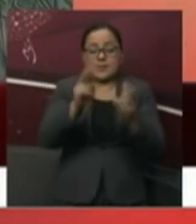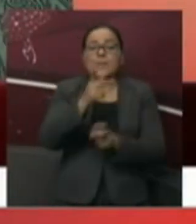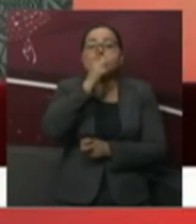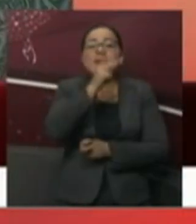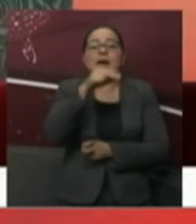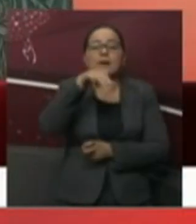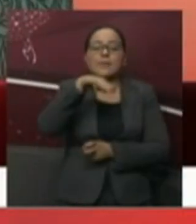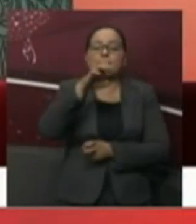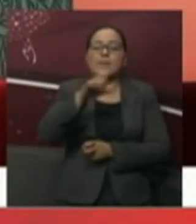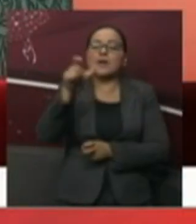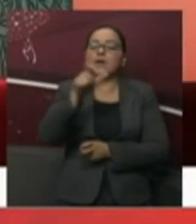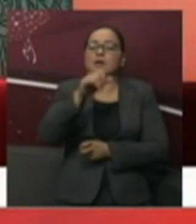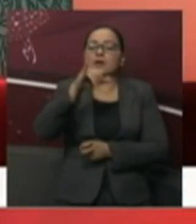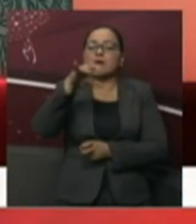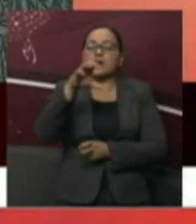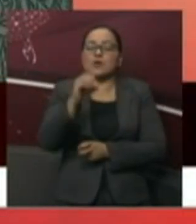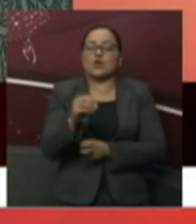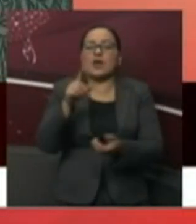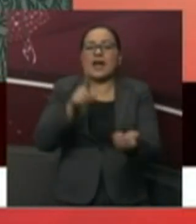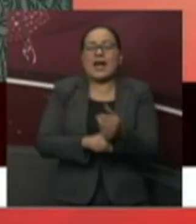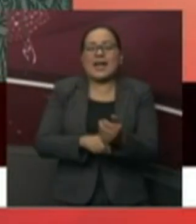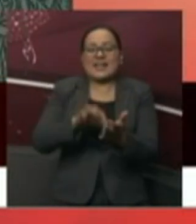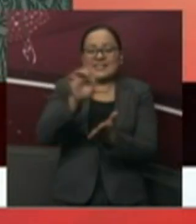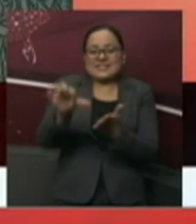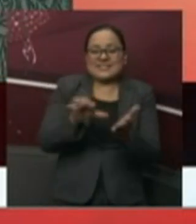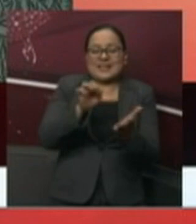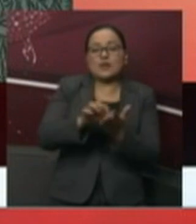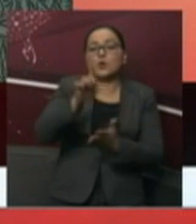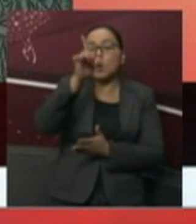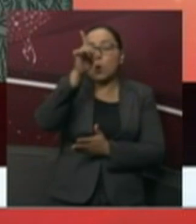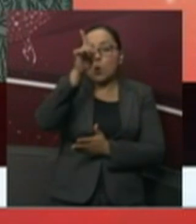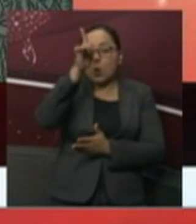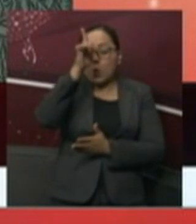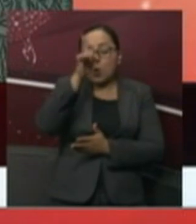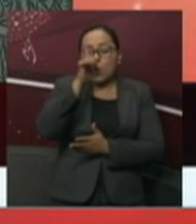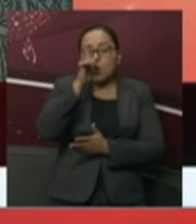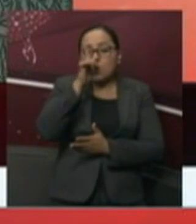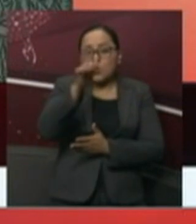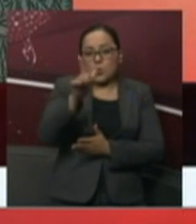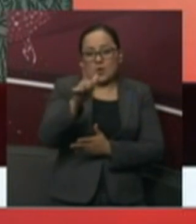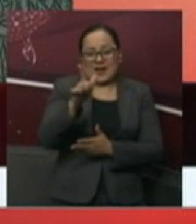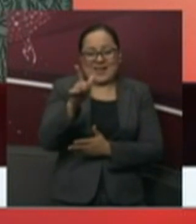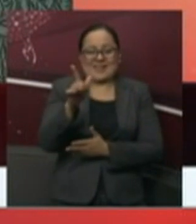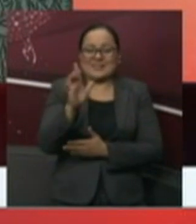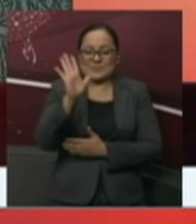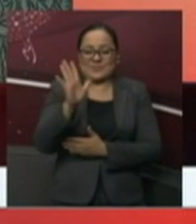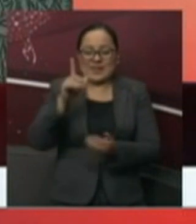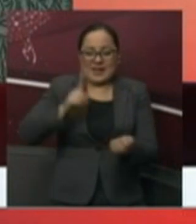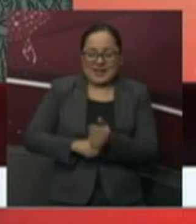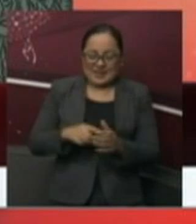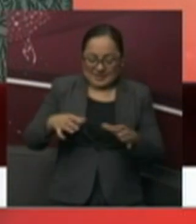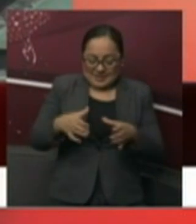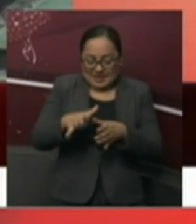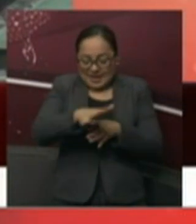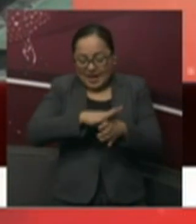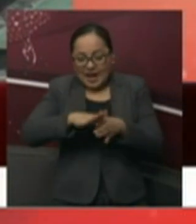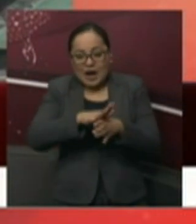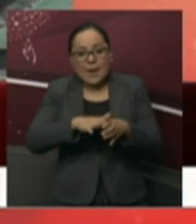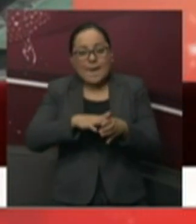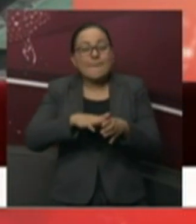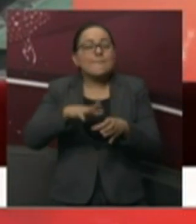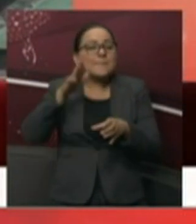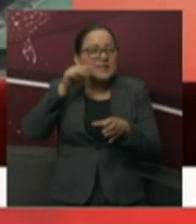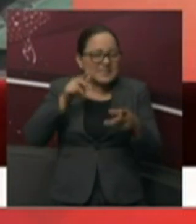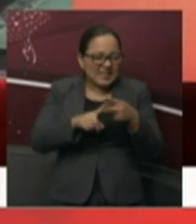significa en el ombligo de la luna, de modo que aquí, en San Lázaro, en la Condesa, en la Narvarte, en la Merced,